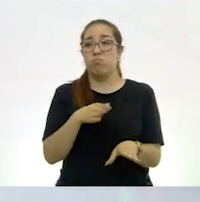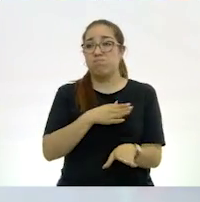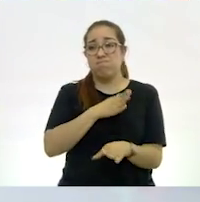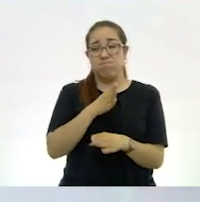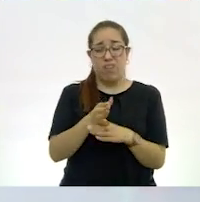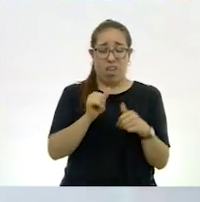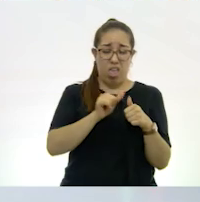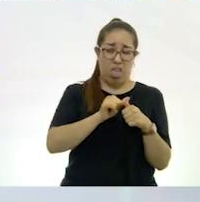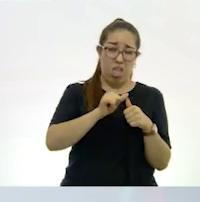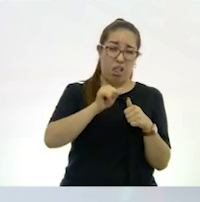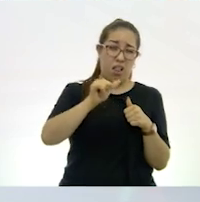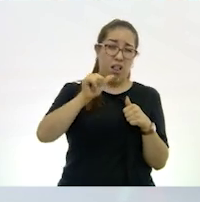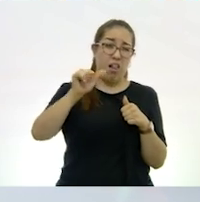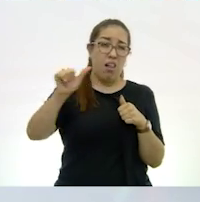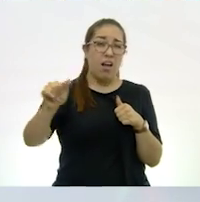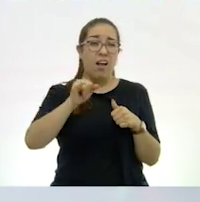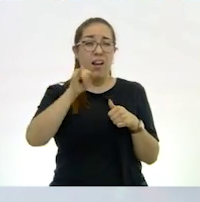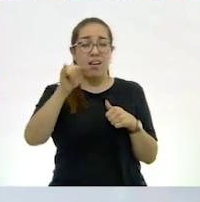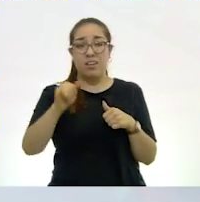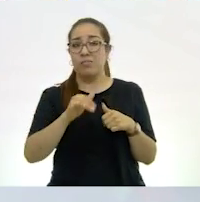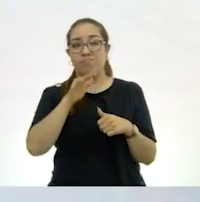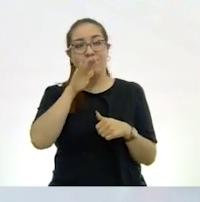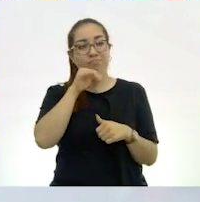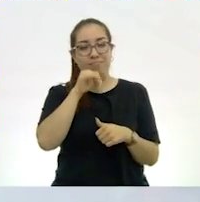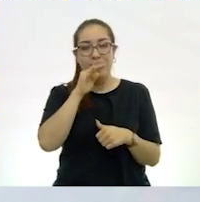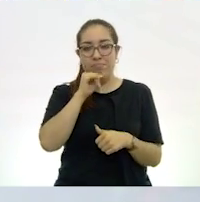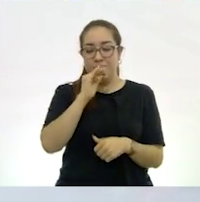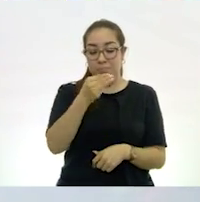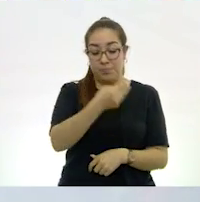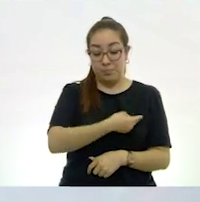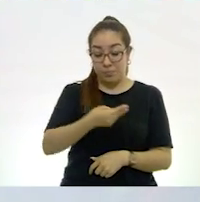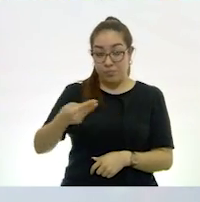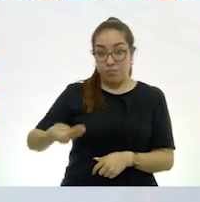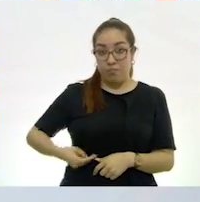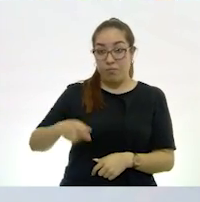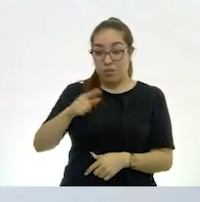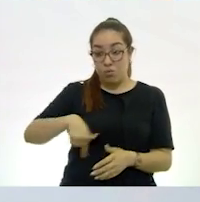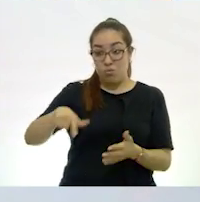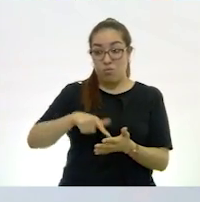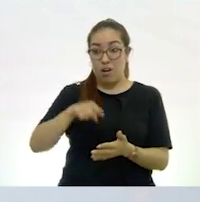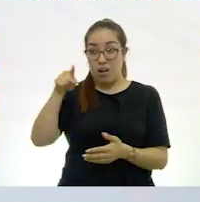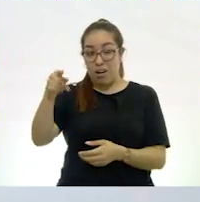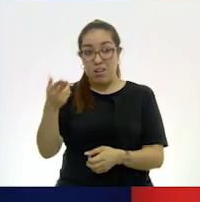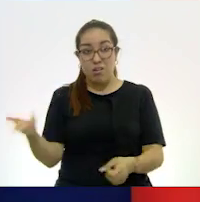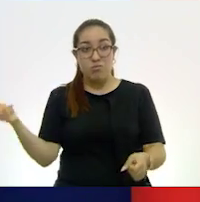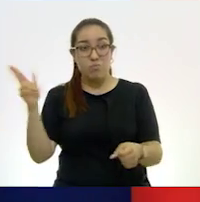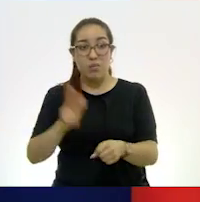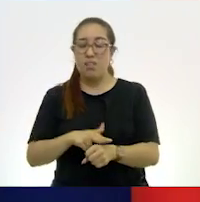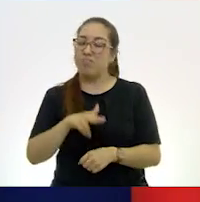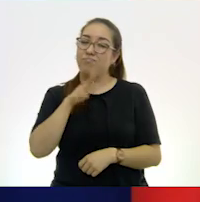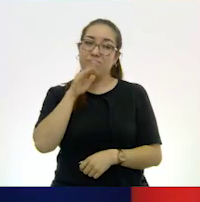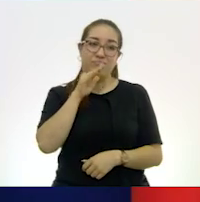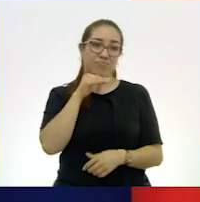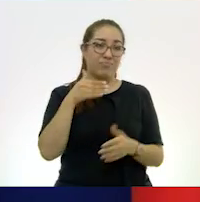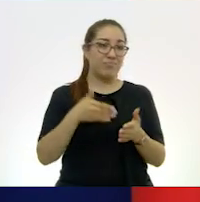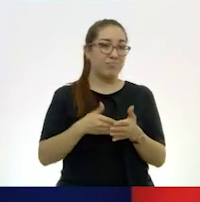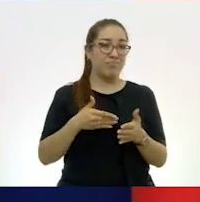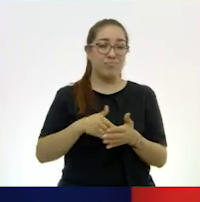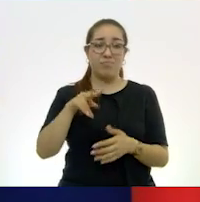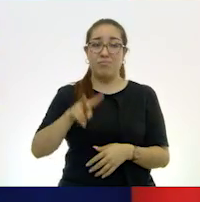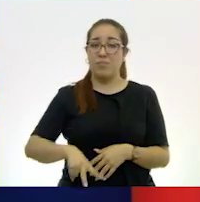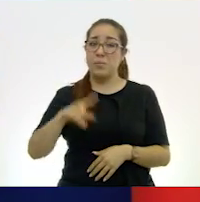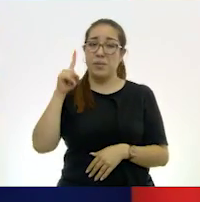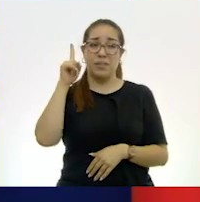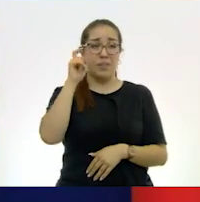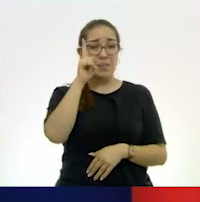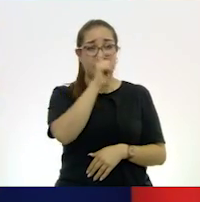lejanas comunidades hasta los municipios donde se podía encontrar una clínica. Era una situación muy